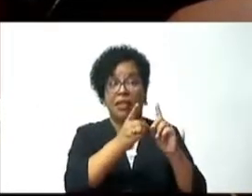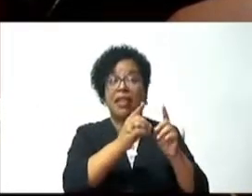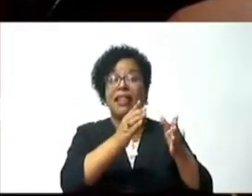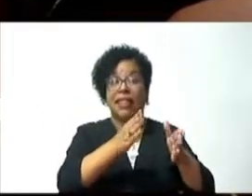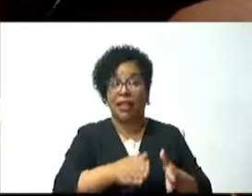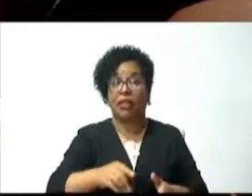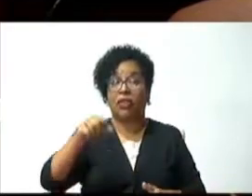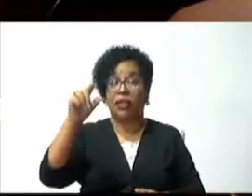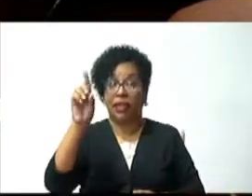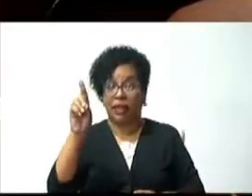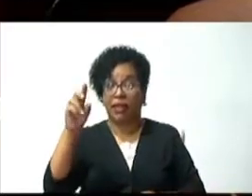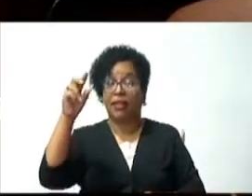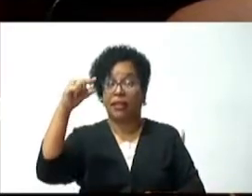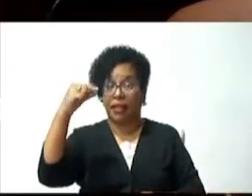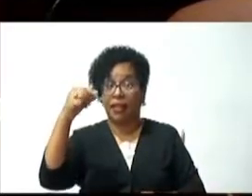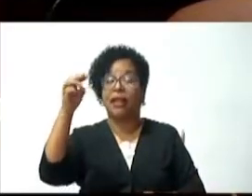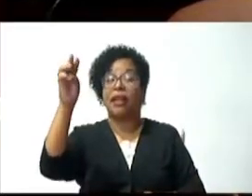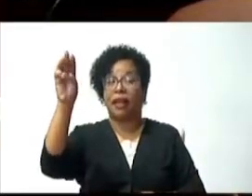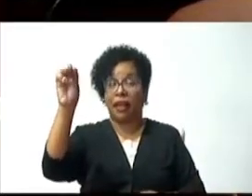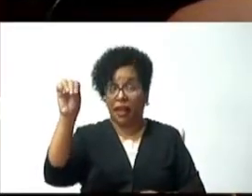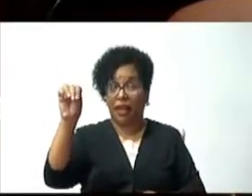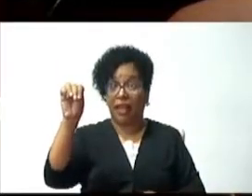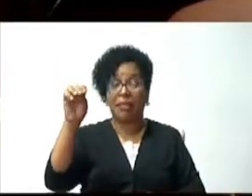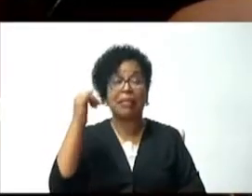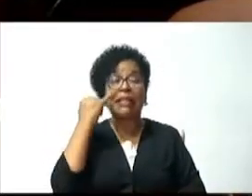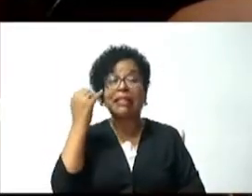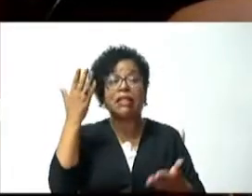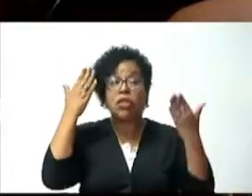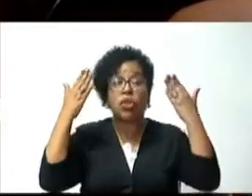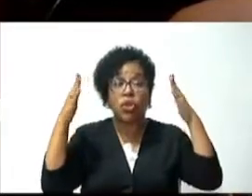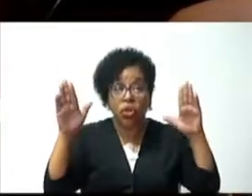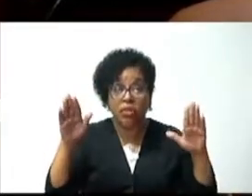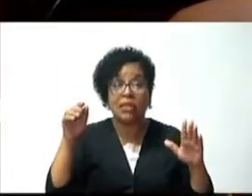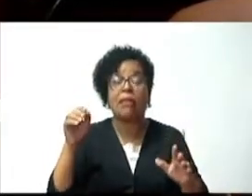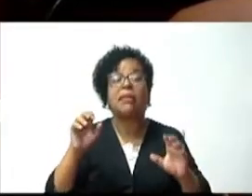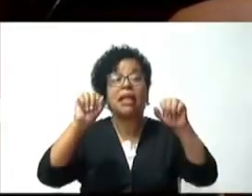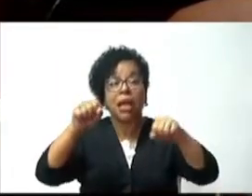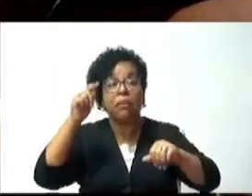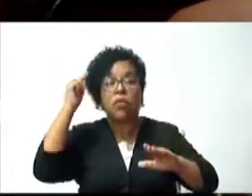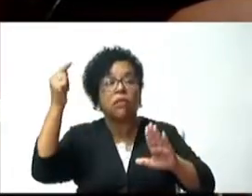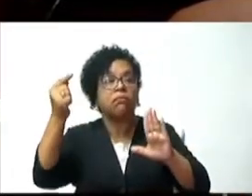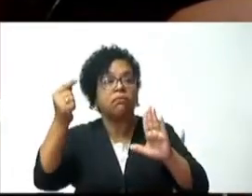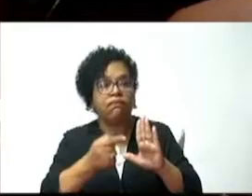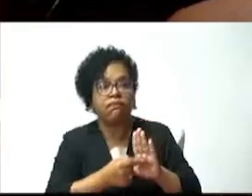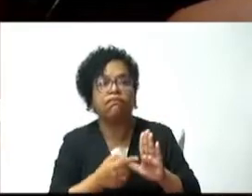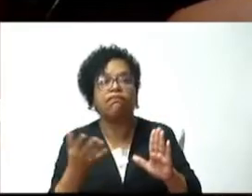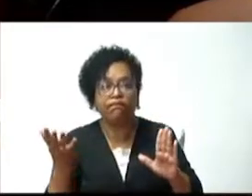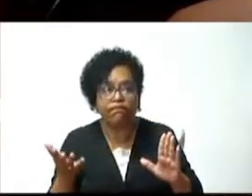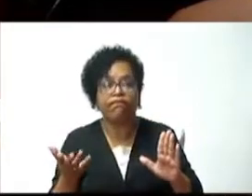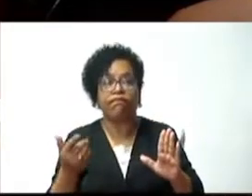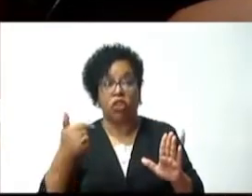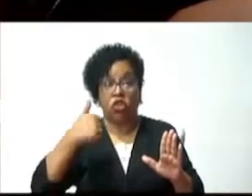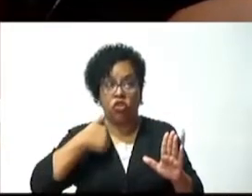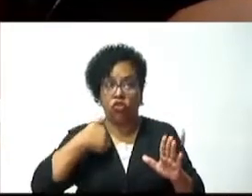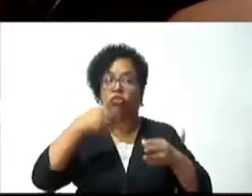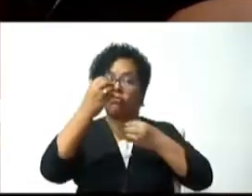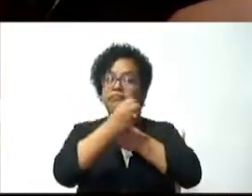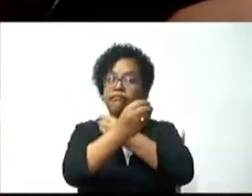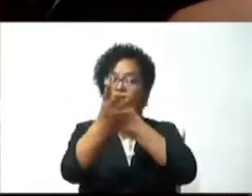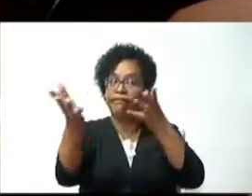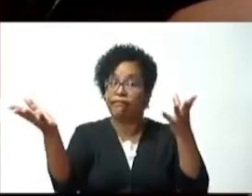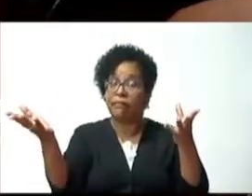al asunto y que mande el servicio de inteligencia a investigar lo que voy a decir, si no es